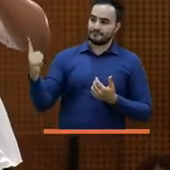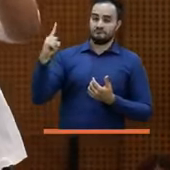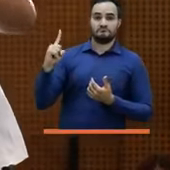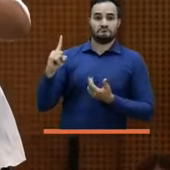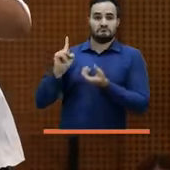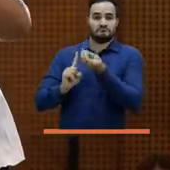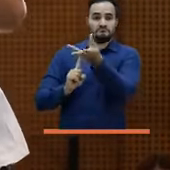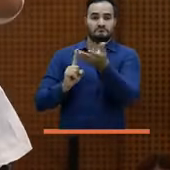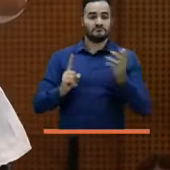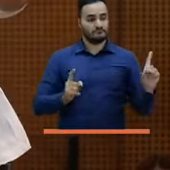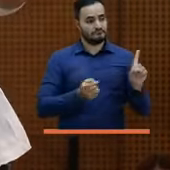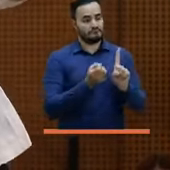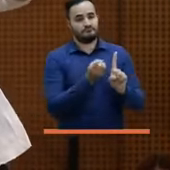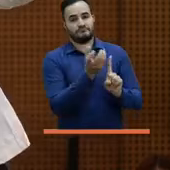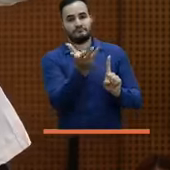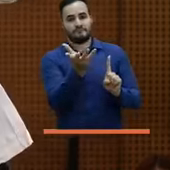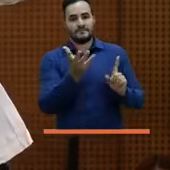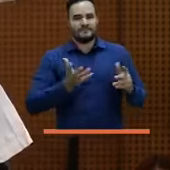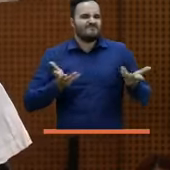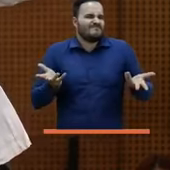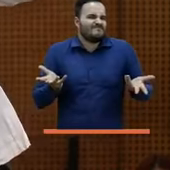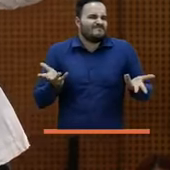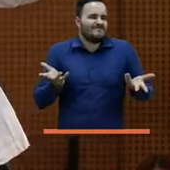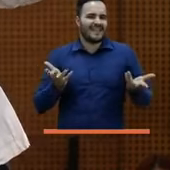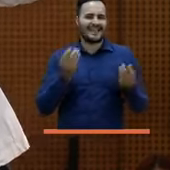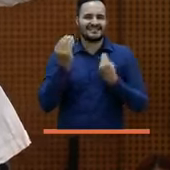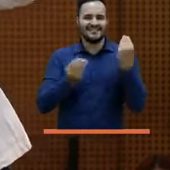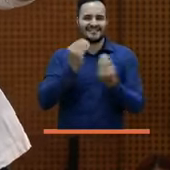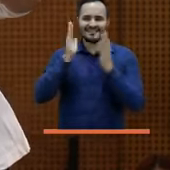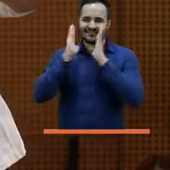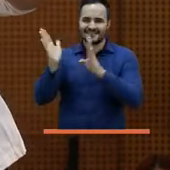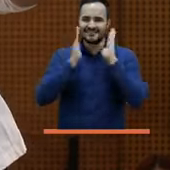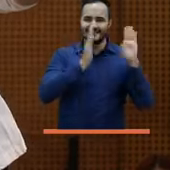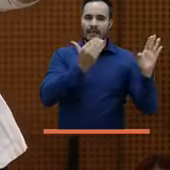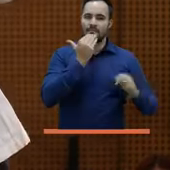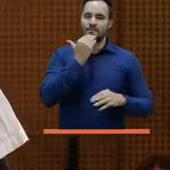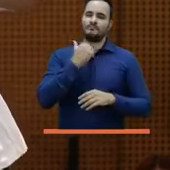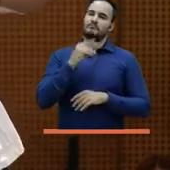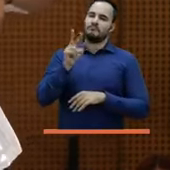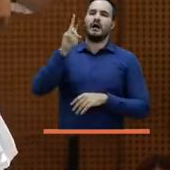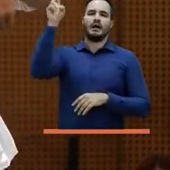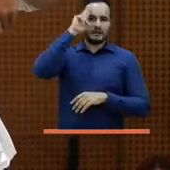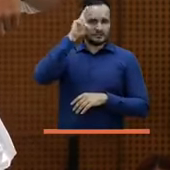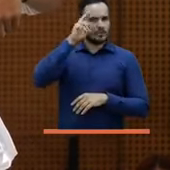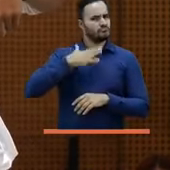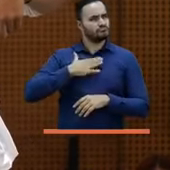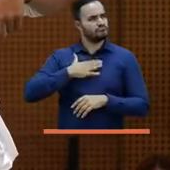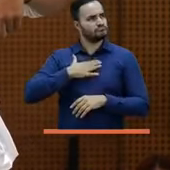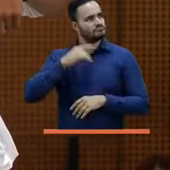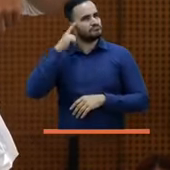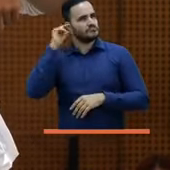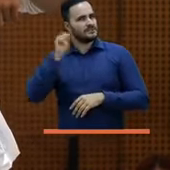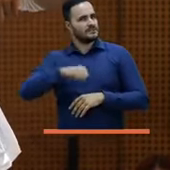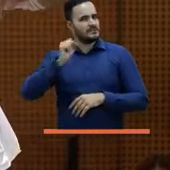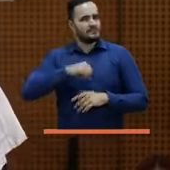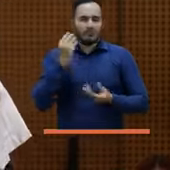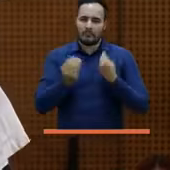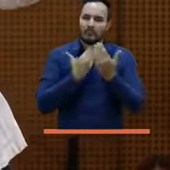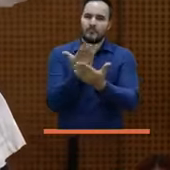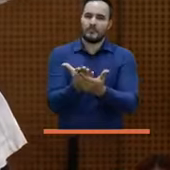venir acá y decir caramba yo yo si puedo hacer realidad eso porque es que a pesar de ser un evento de la alcaldía